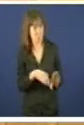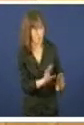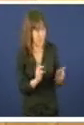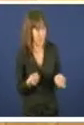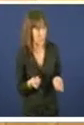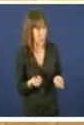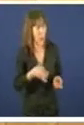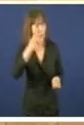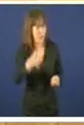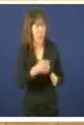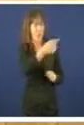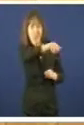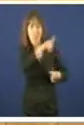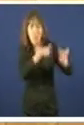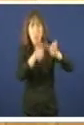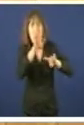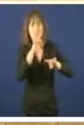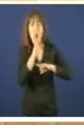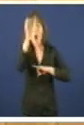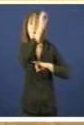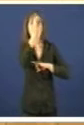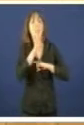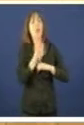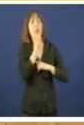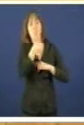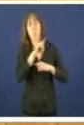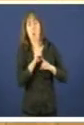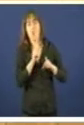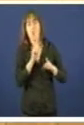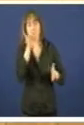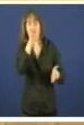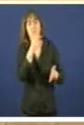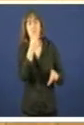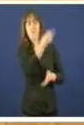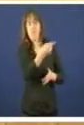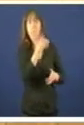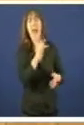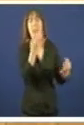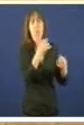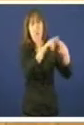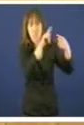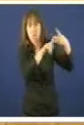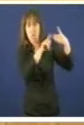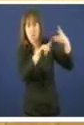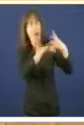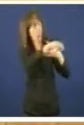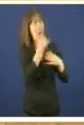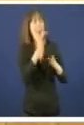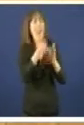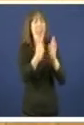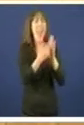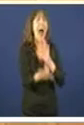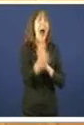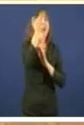preocupa xe esa nosa posición porque poñemos o de Dona Chaga. E desvelamos que detrás desta lei hai intereses de